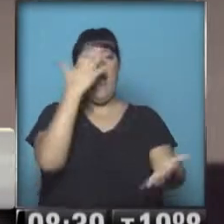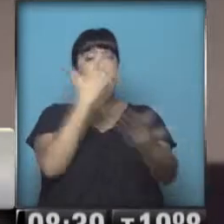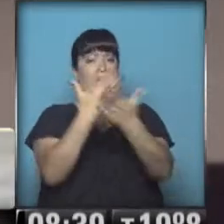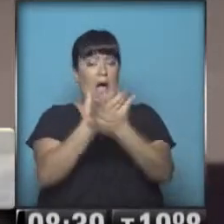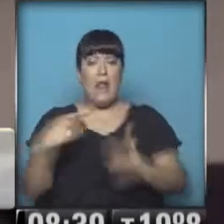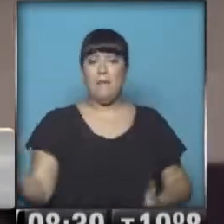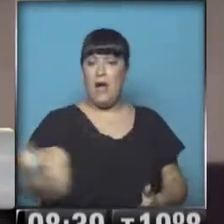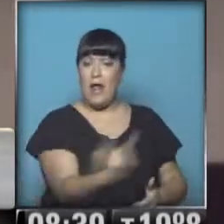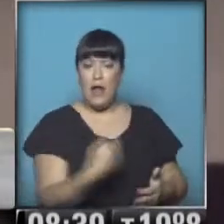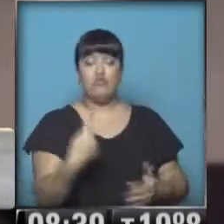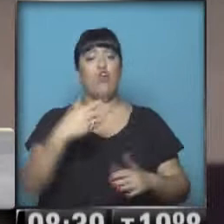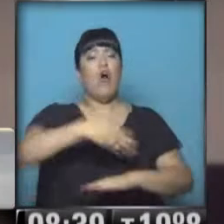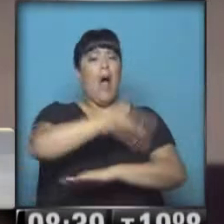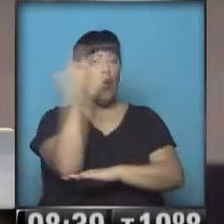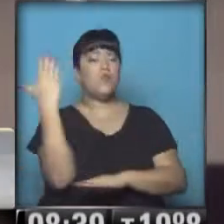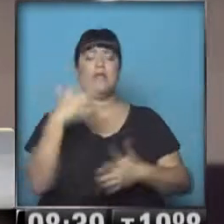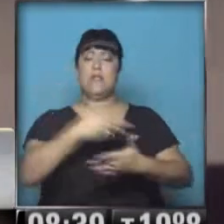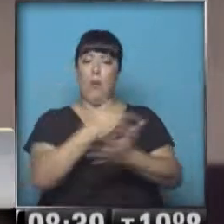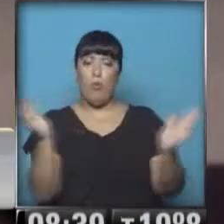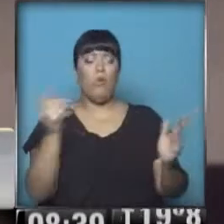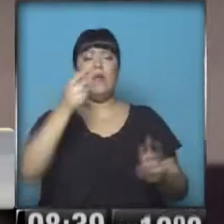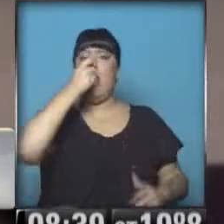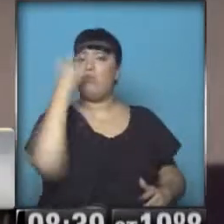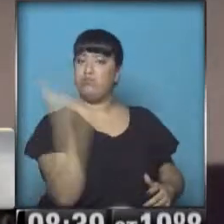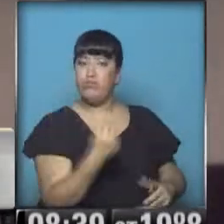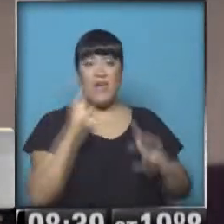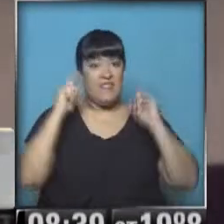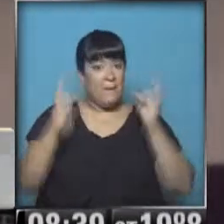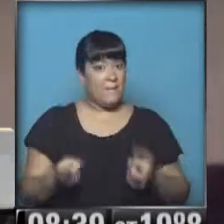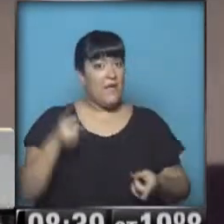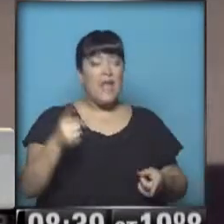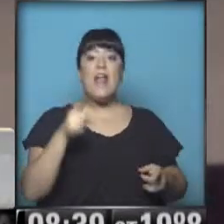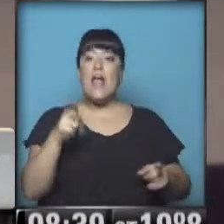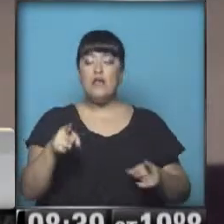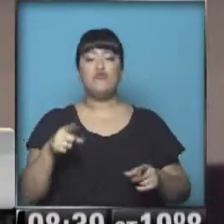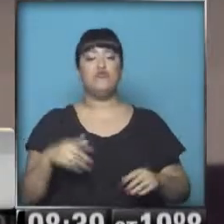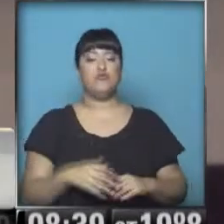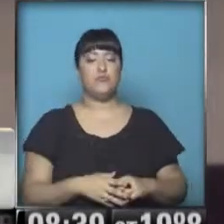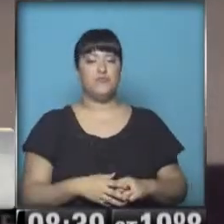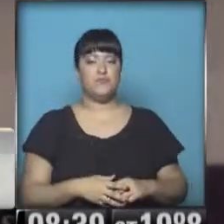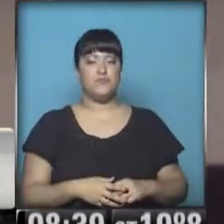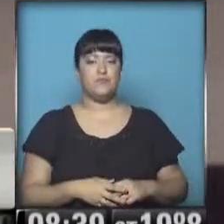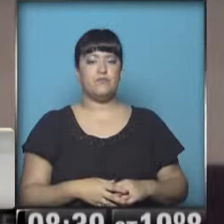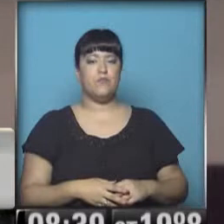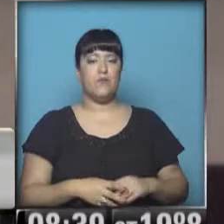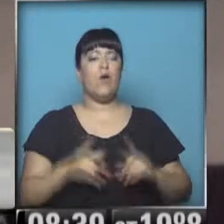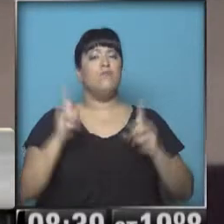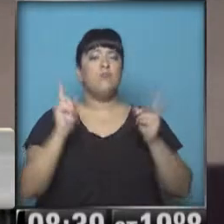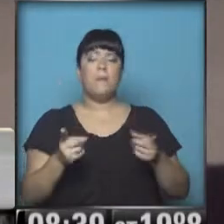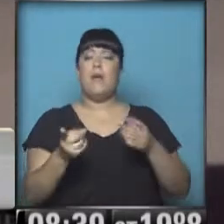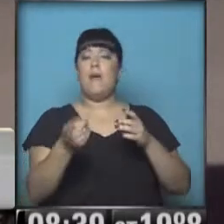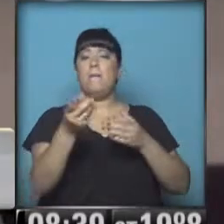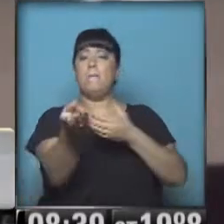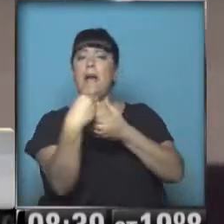en marco audiencias públicas con la celeridad que esto implica la posibilidad una regulación con otras condiciones de participación para